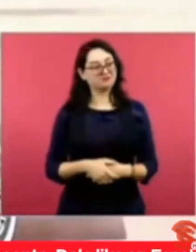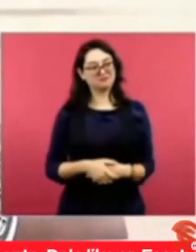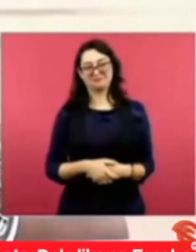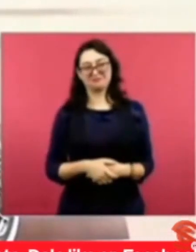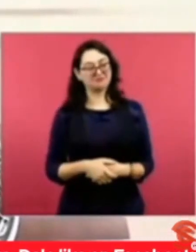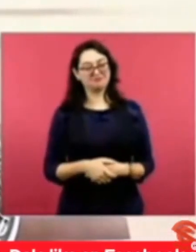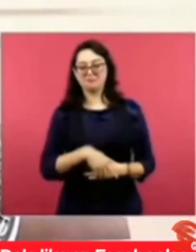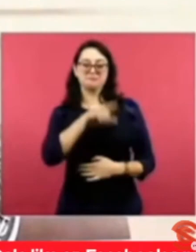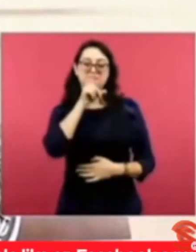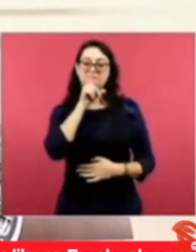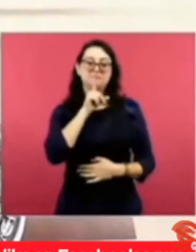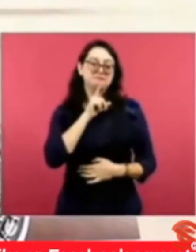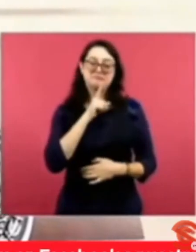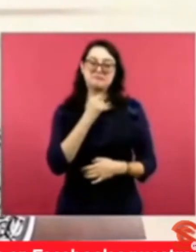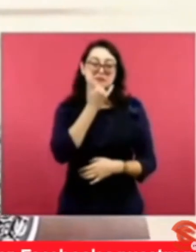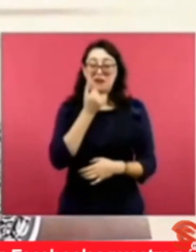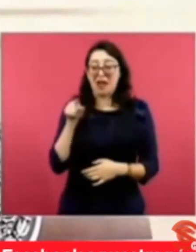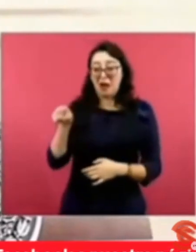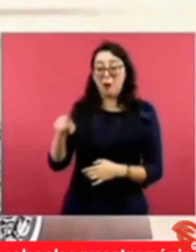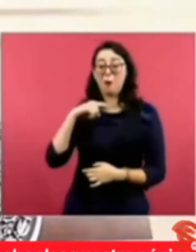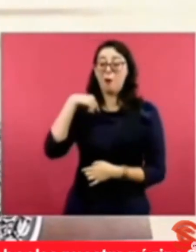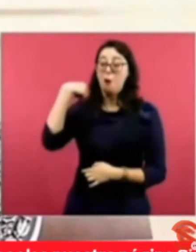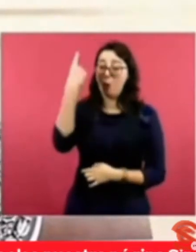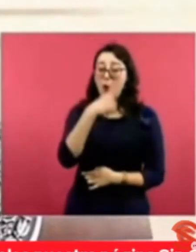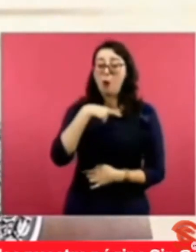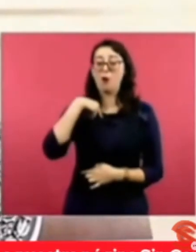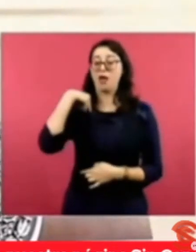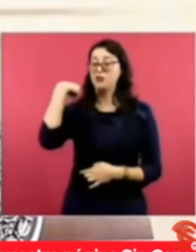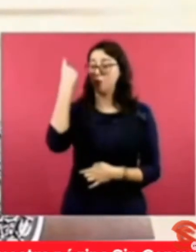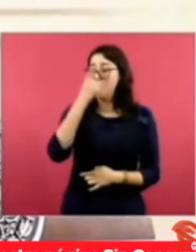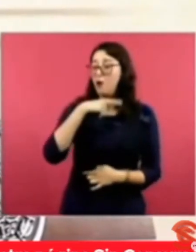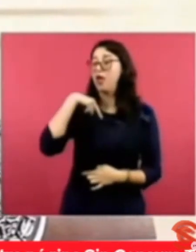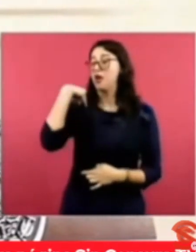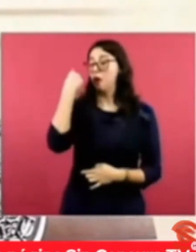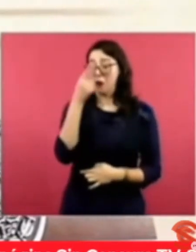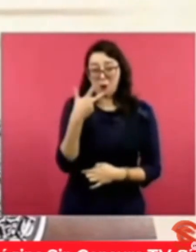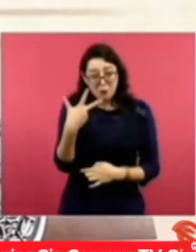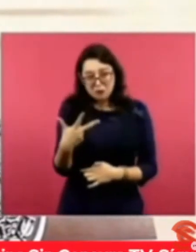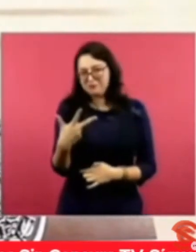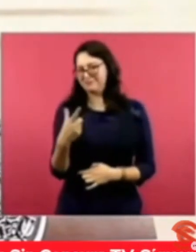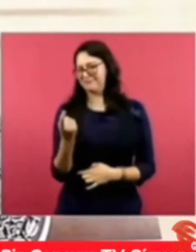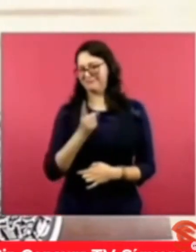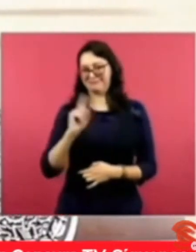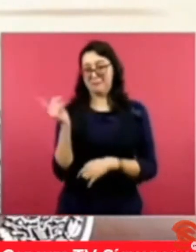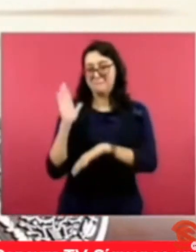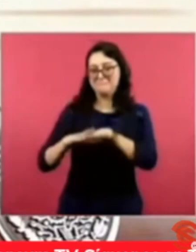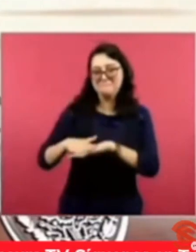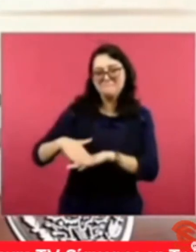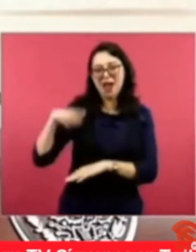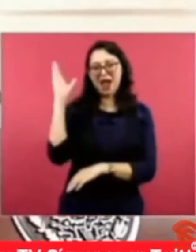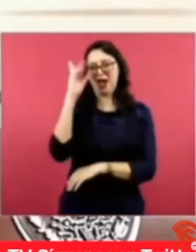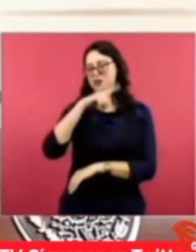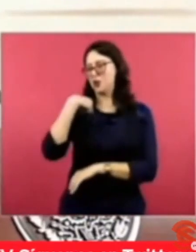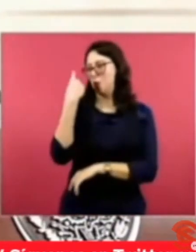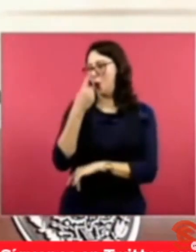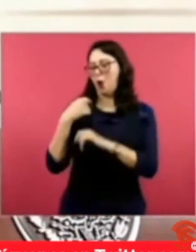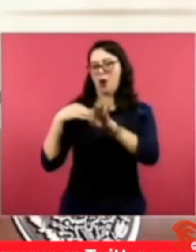Muchísimo, muchísimo se trabaja en los pueblos del sureste,